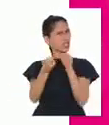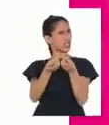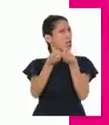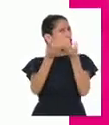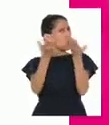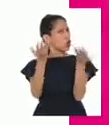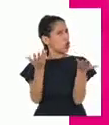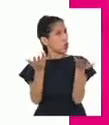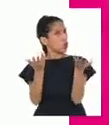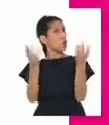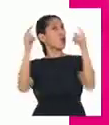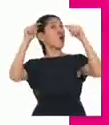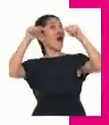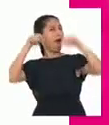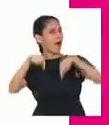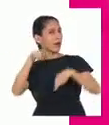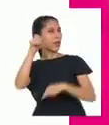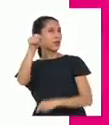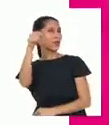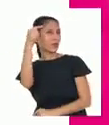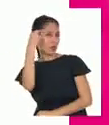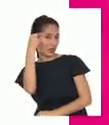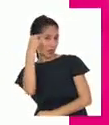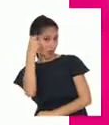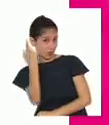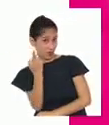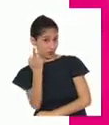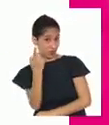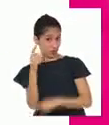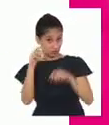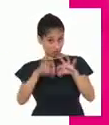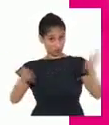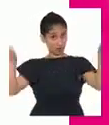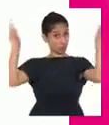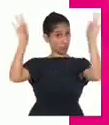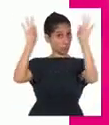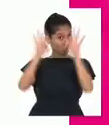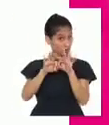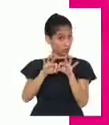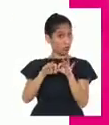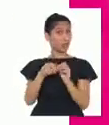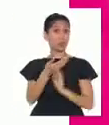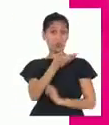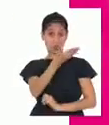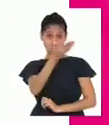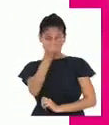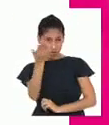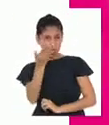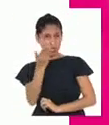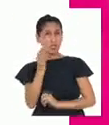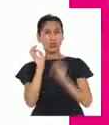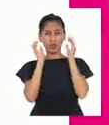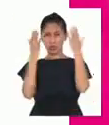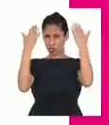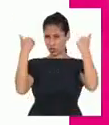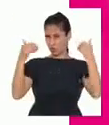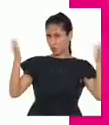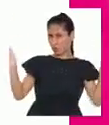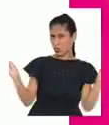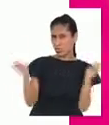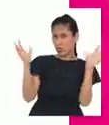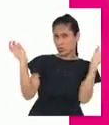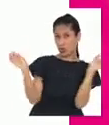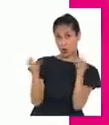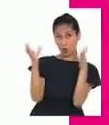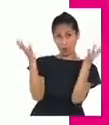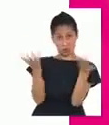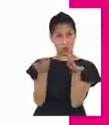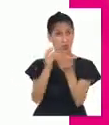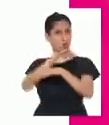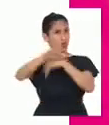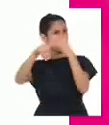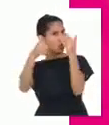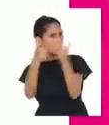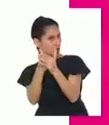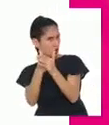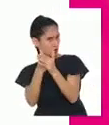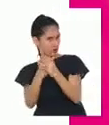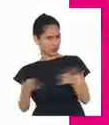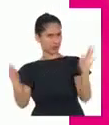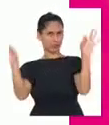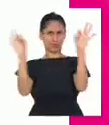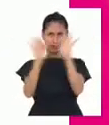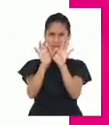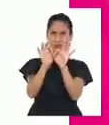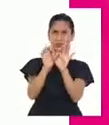importante participar como ciudadanos en la escuela y la comunidad? ¿Cómo crees que debemos promover la participación ciudadana responsable en